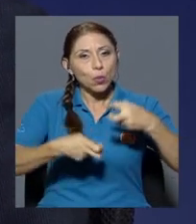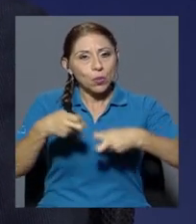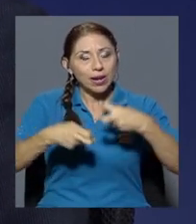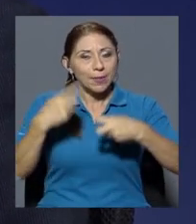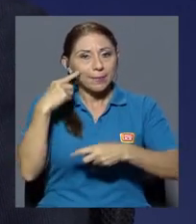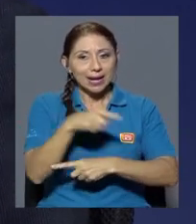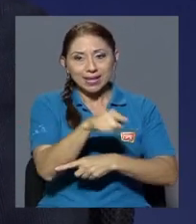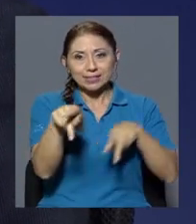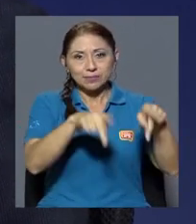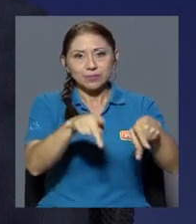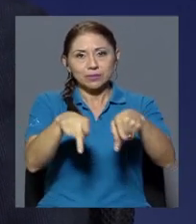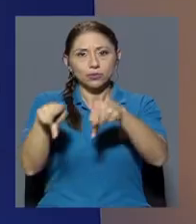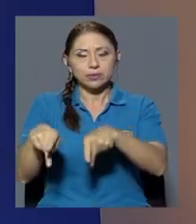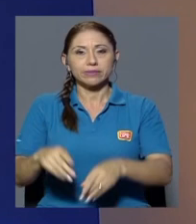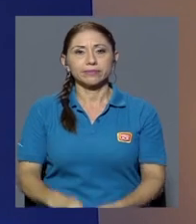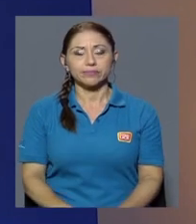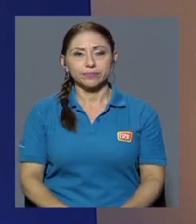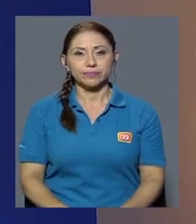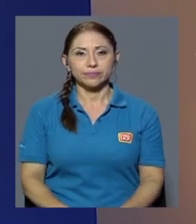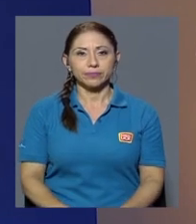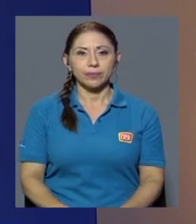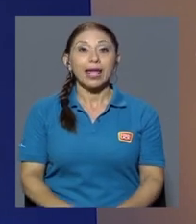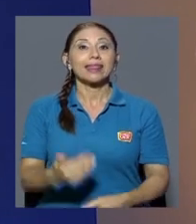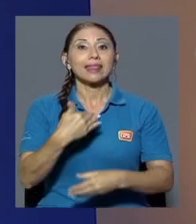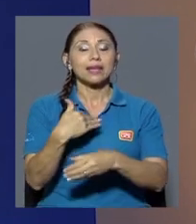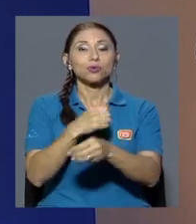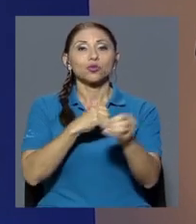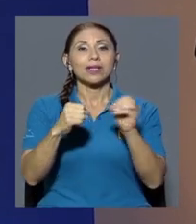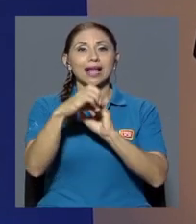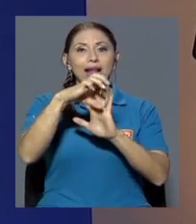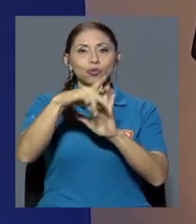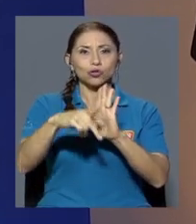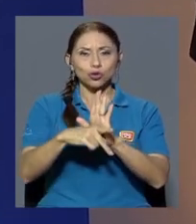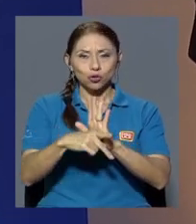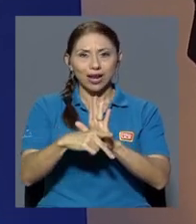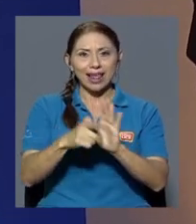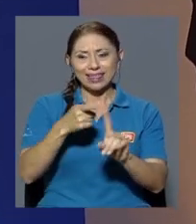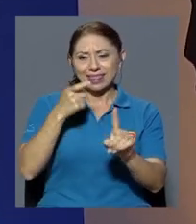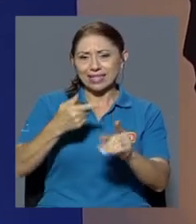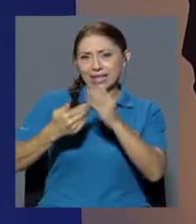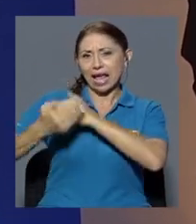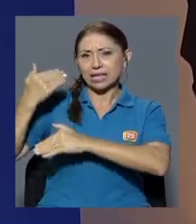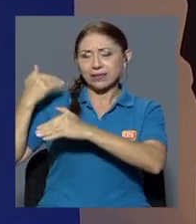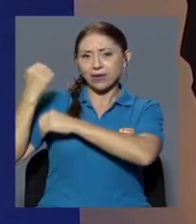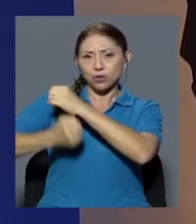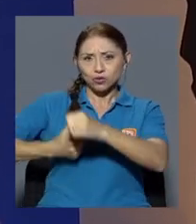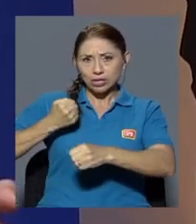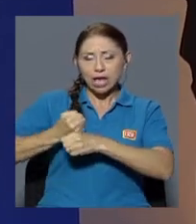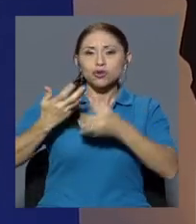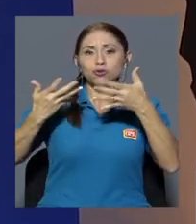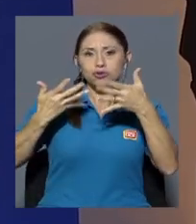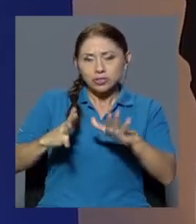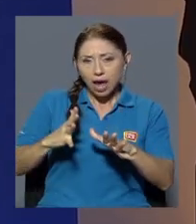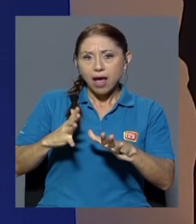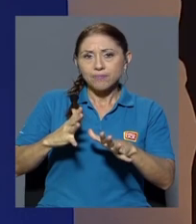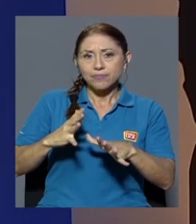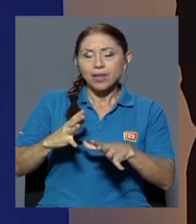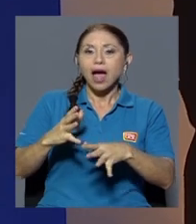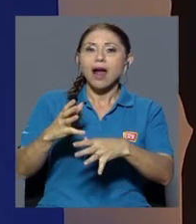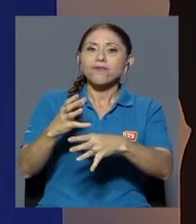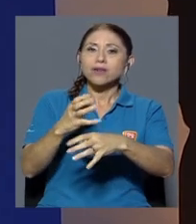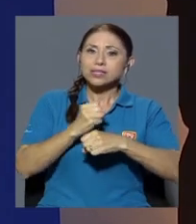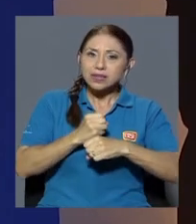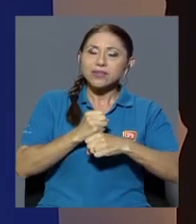problema para estas personas tenemos una sala constitucional que desde hace varios años he recibido en su mesa la